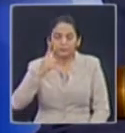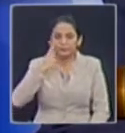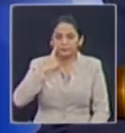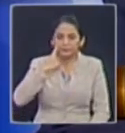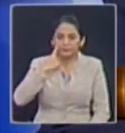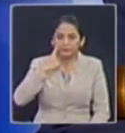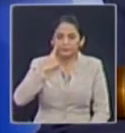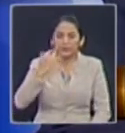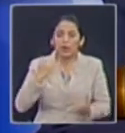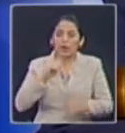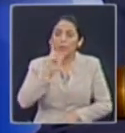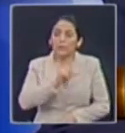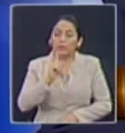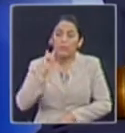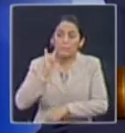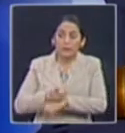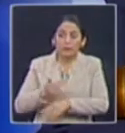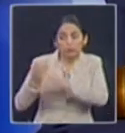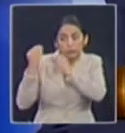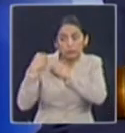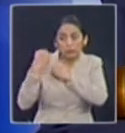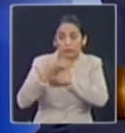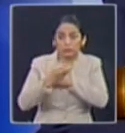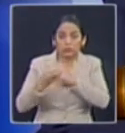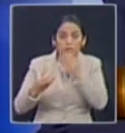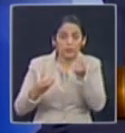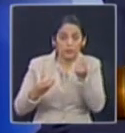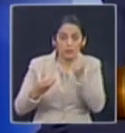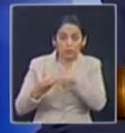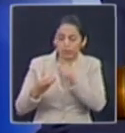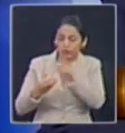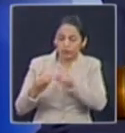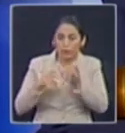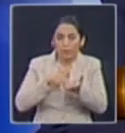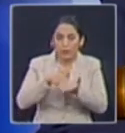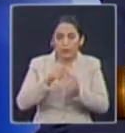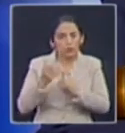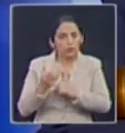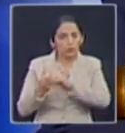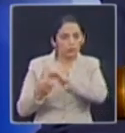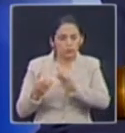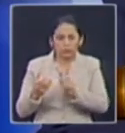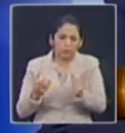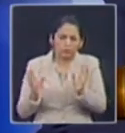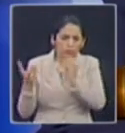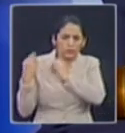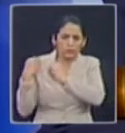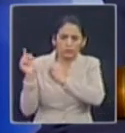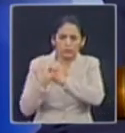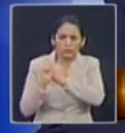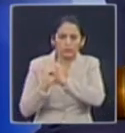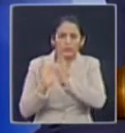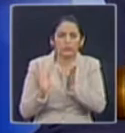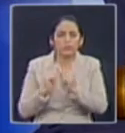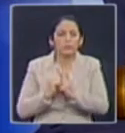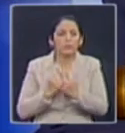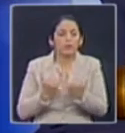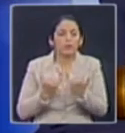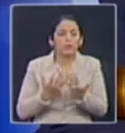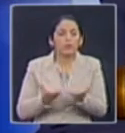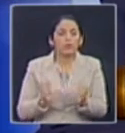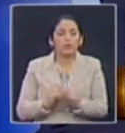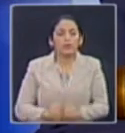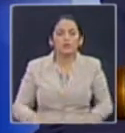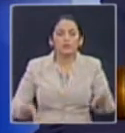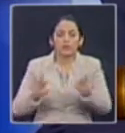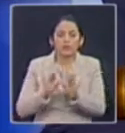justamente en la línea de estar contrario a la dolarización. El momento que se reduzca esto, pues yo creo que eso es positivo. Pero, repito, debe ser